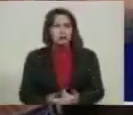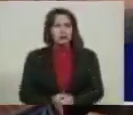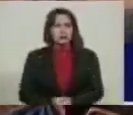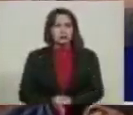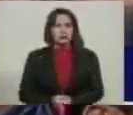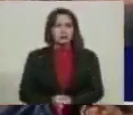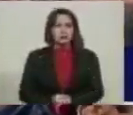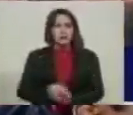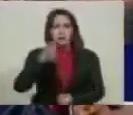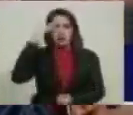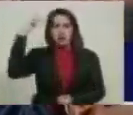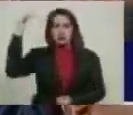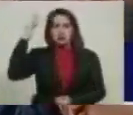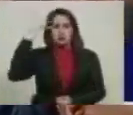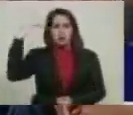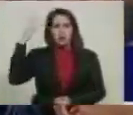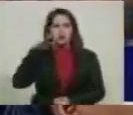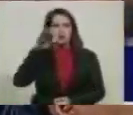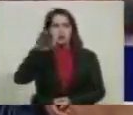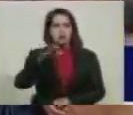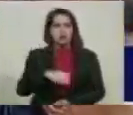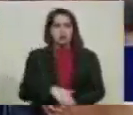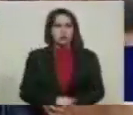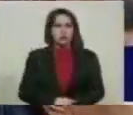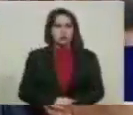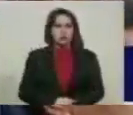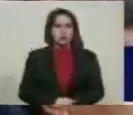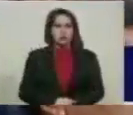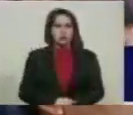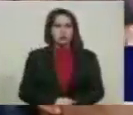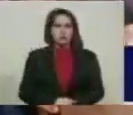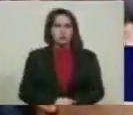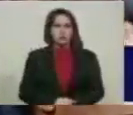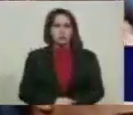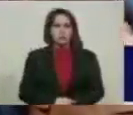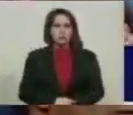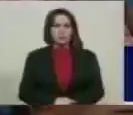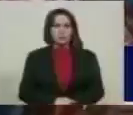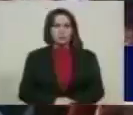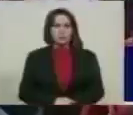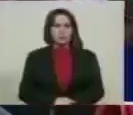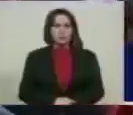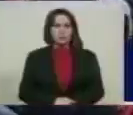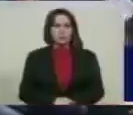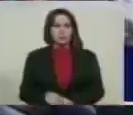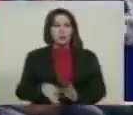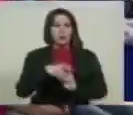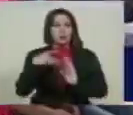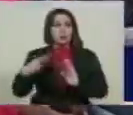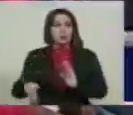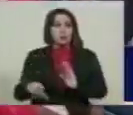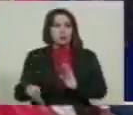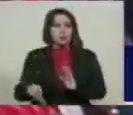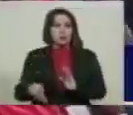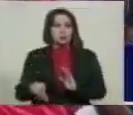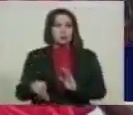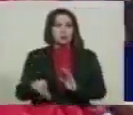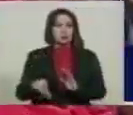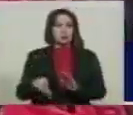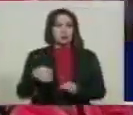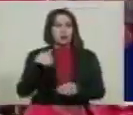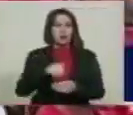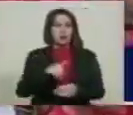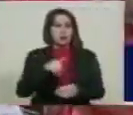que sueña futuro, de la Venezuela que defiende su derecho a soñar y su derecho a